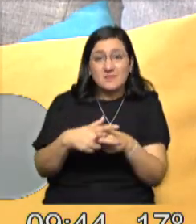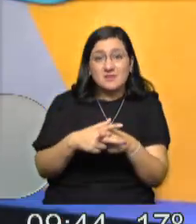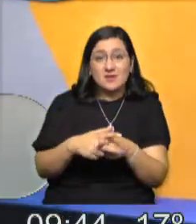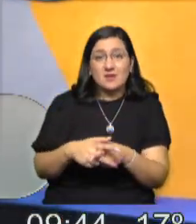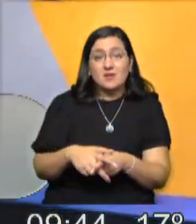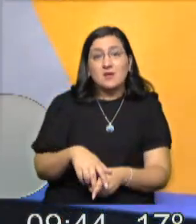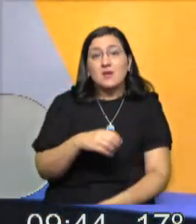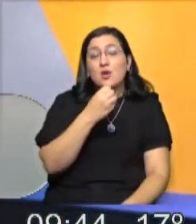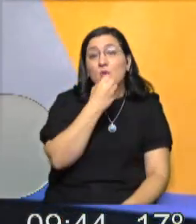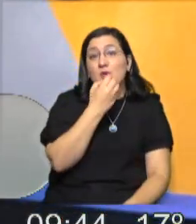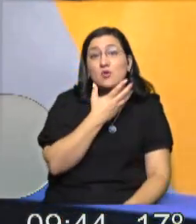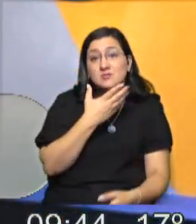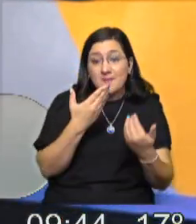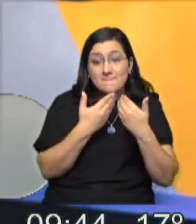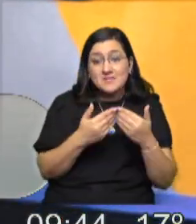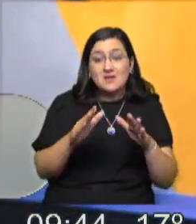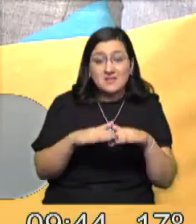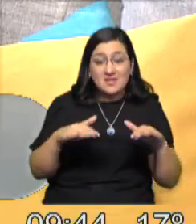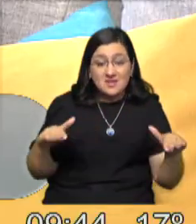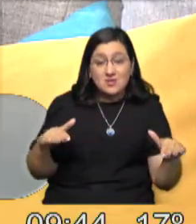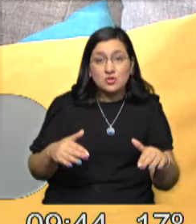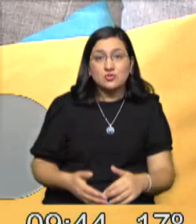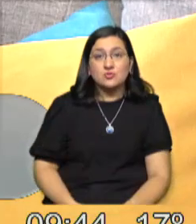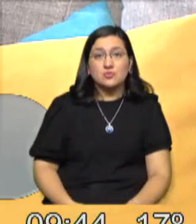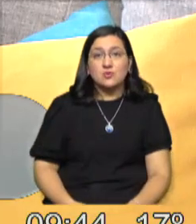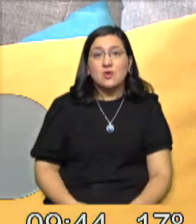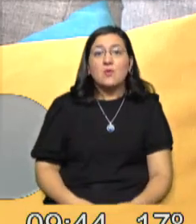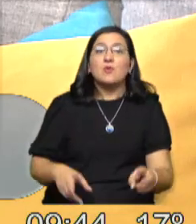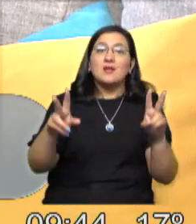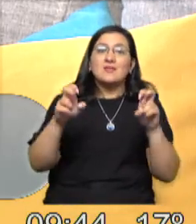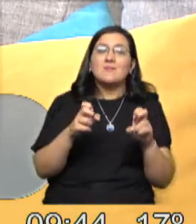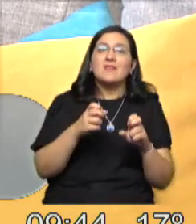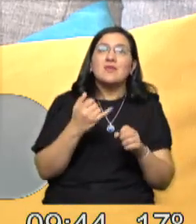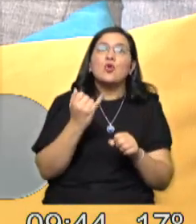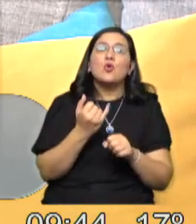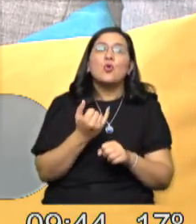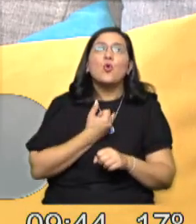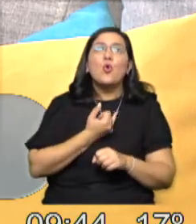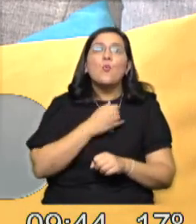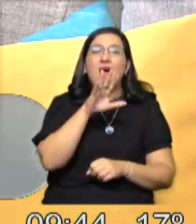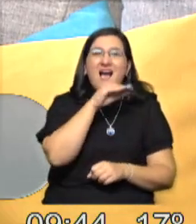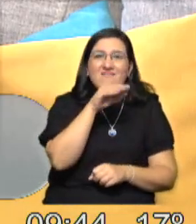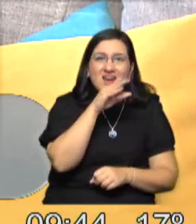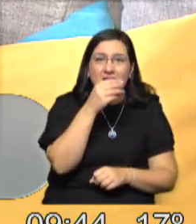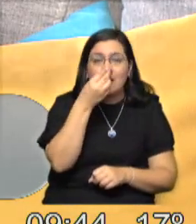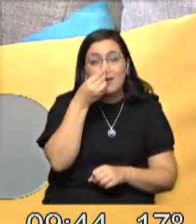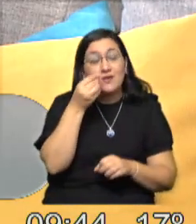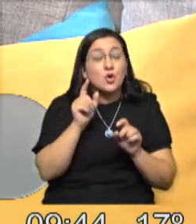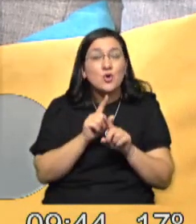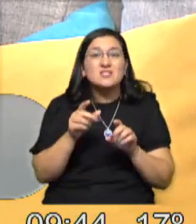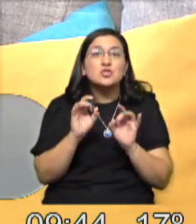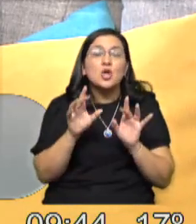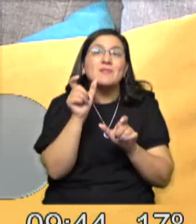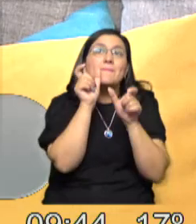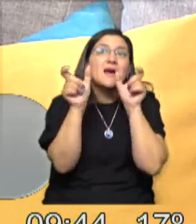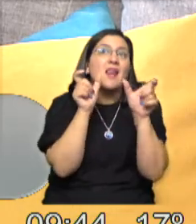decir, informativas. Empezar, claro, desde formativa sería lo ideal, porque además el tema de la pronunciación y todo eso lleva mucho tiempo. Claro. O sea, no es, el vocabulario uno puede